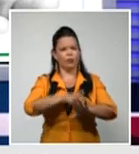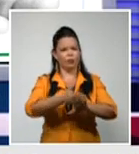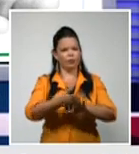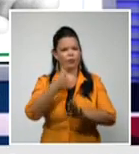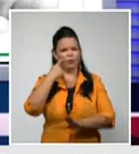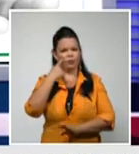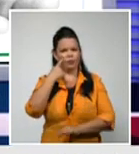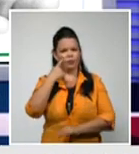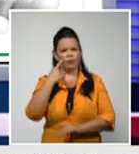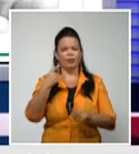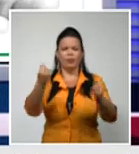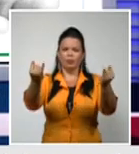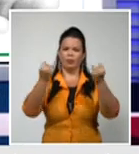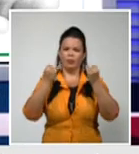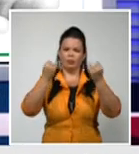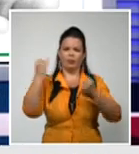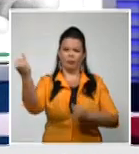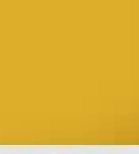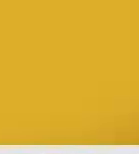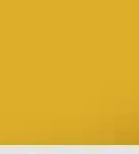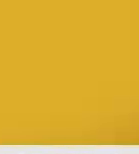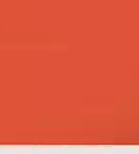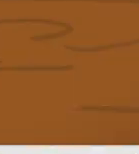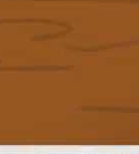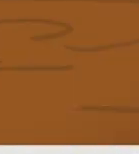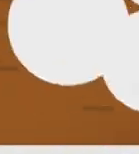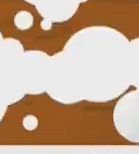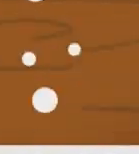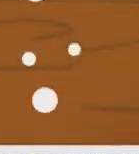la COVID-19 en el resto del mundo.